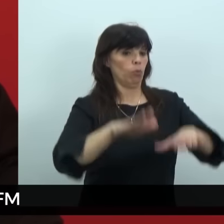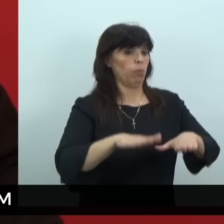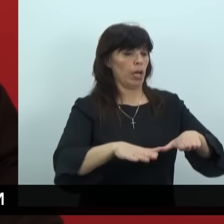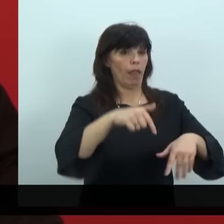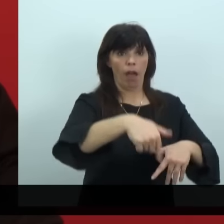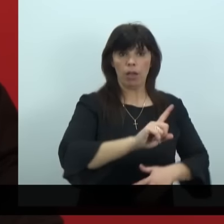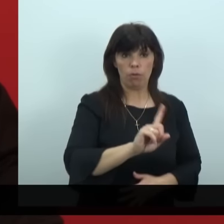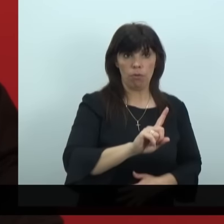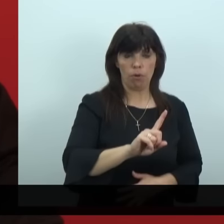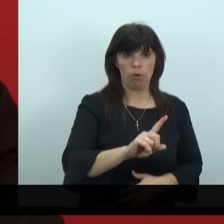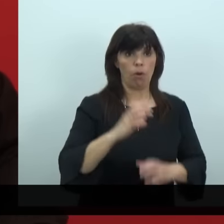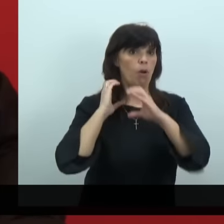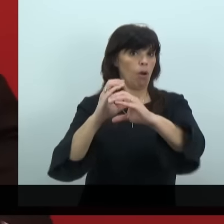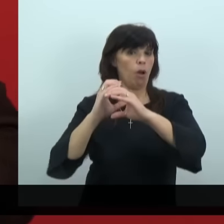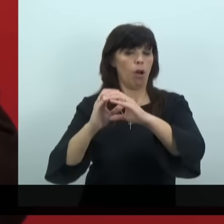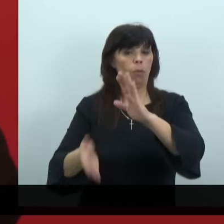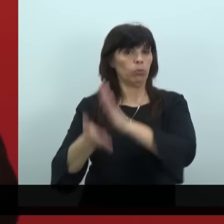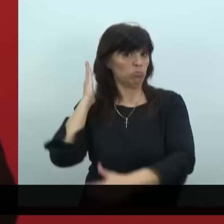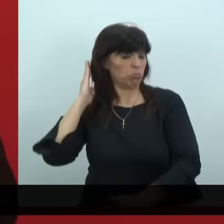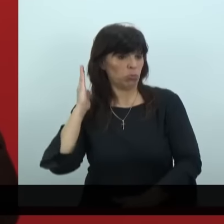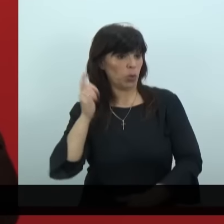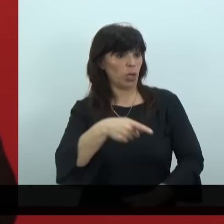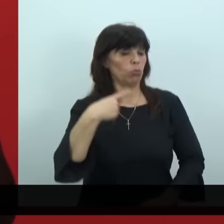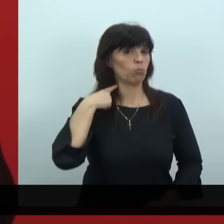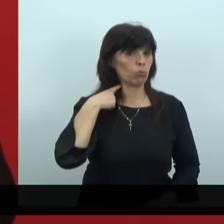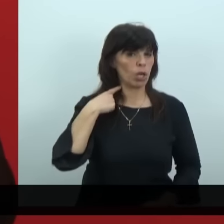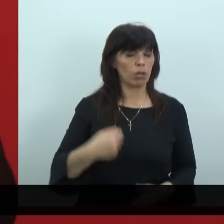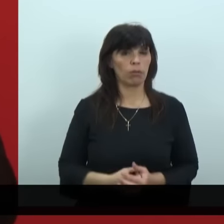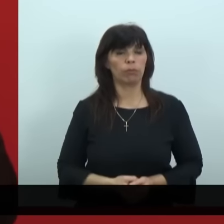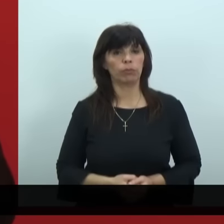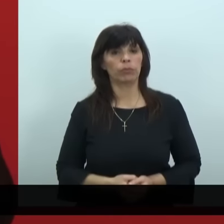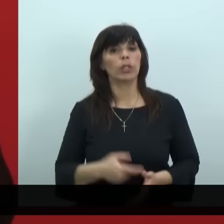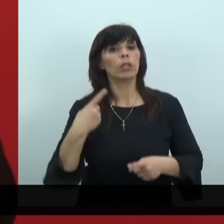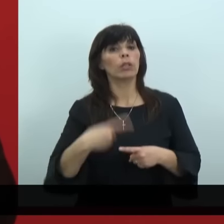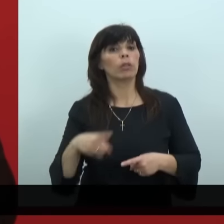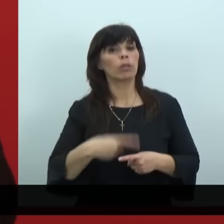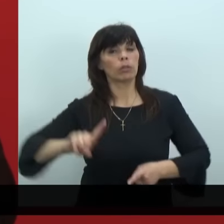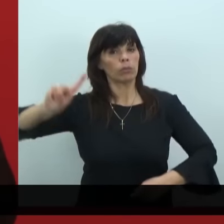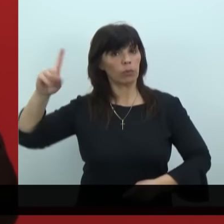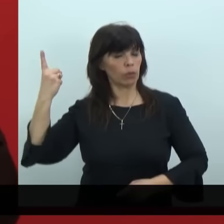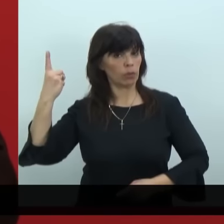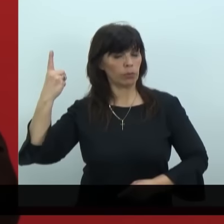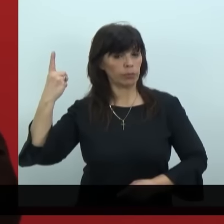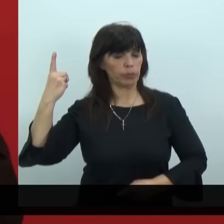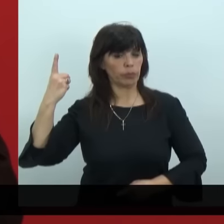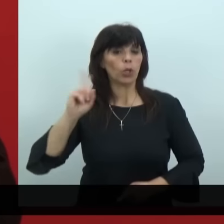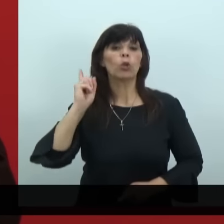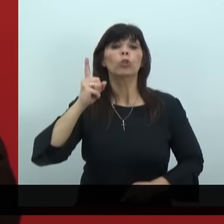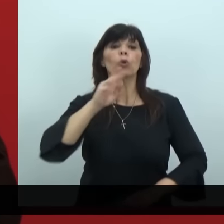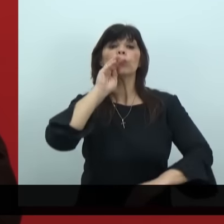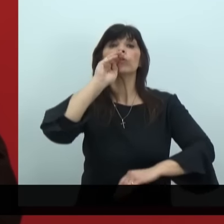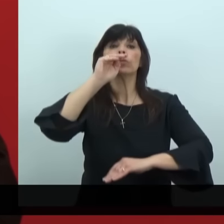metro. Y muchas veces las cosas de Dios, quiero que estés atento, solo se